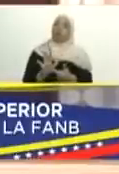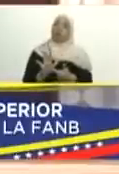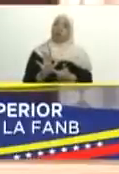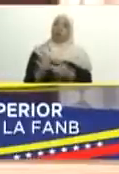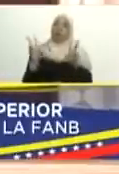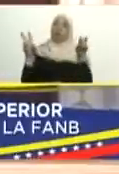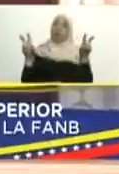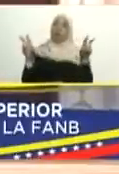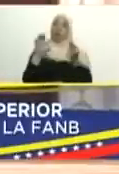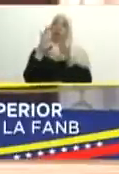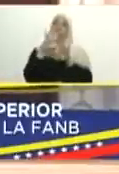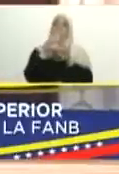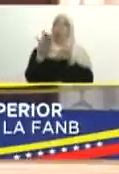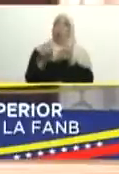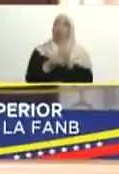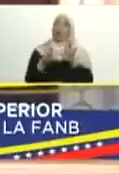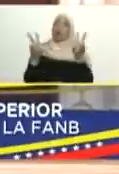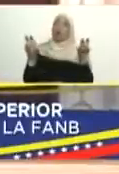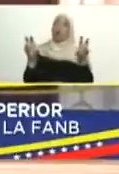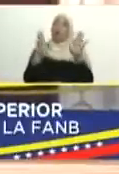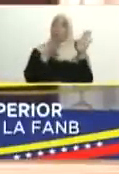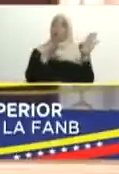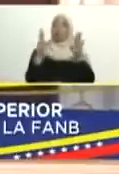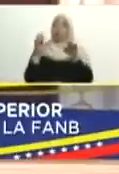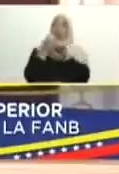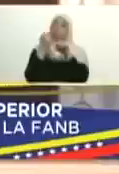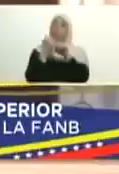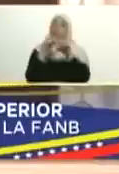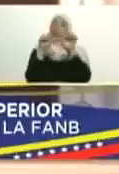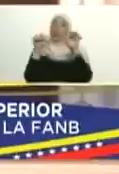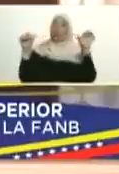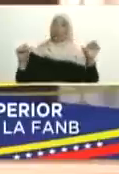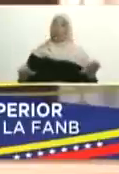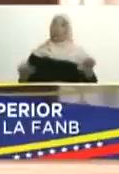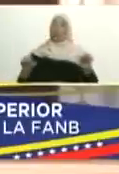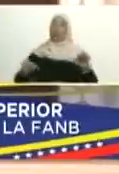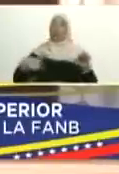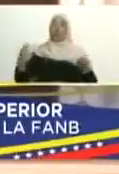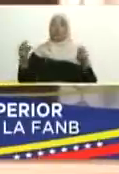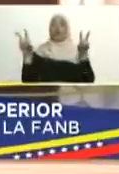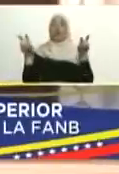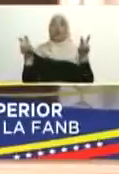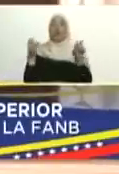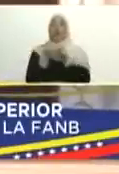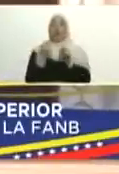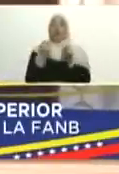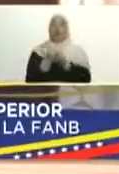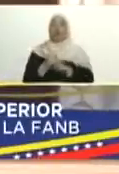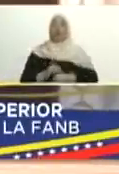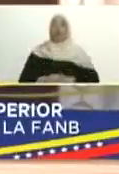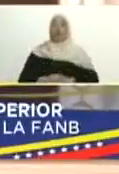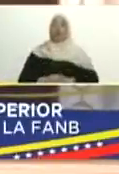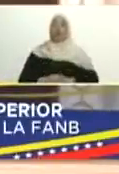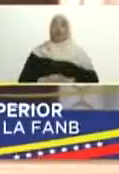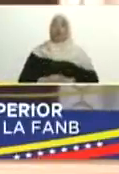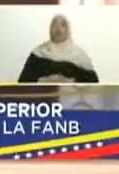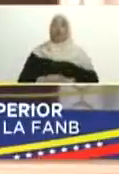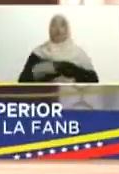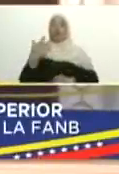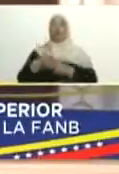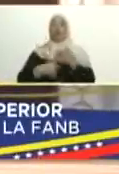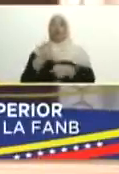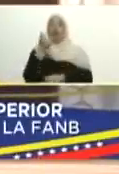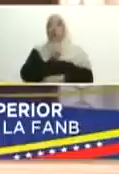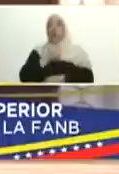el nuevo concepto estratégico operacional, con la nueva doctrina militar, con los nuevos planes, con método táctico de